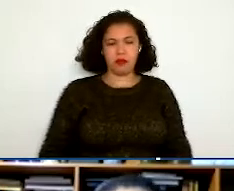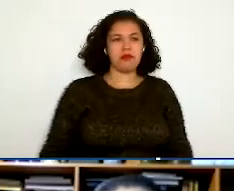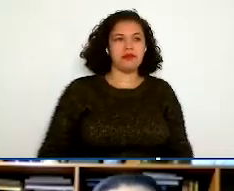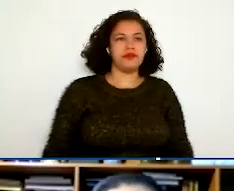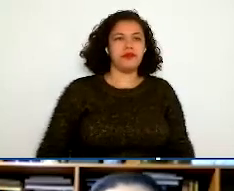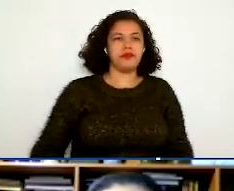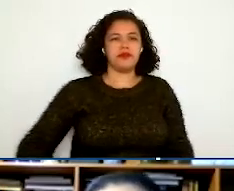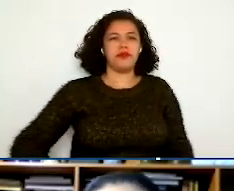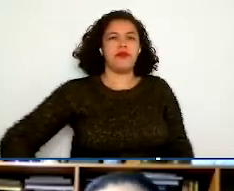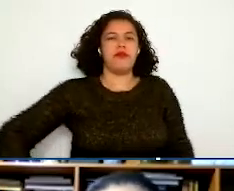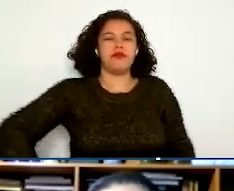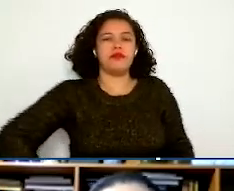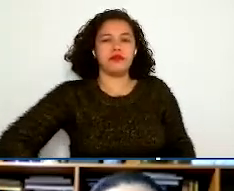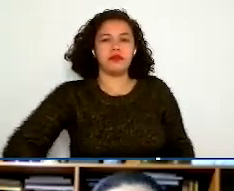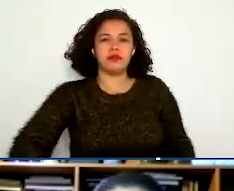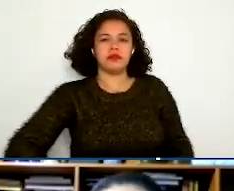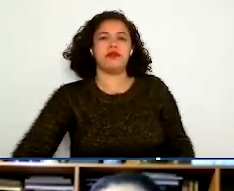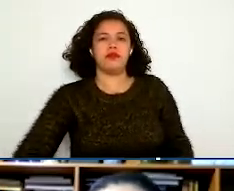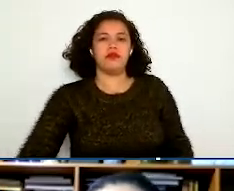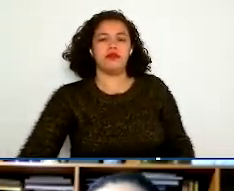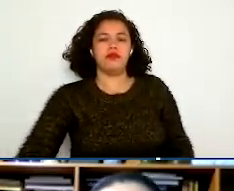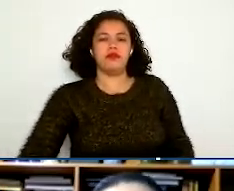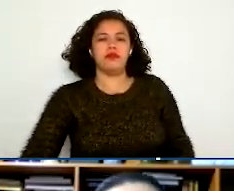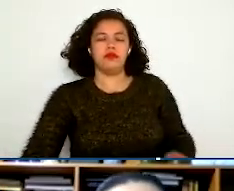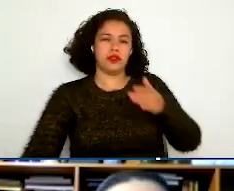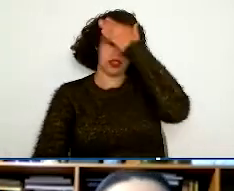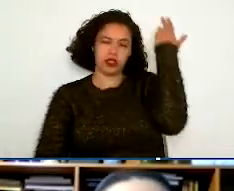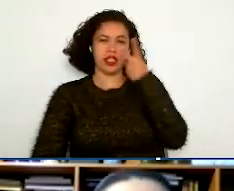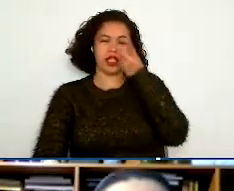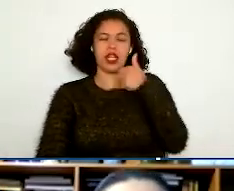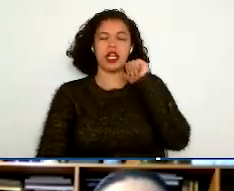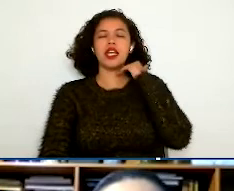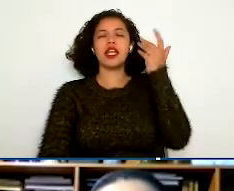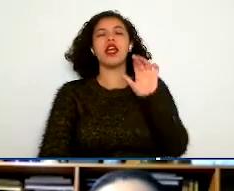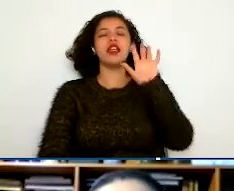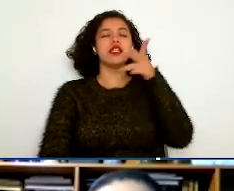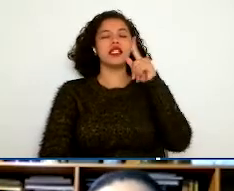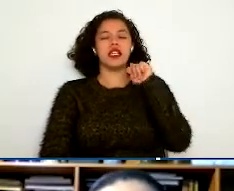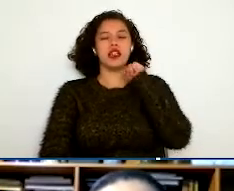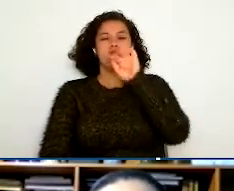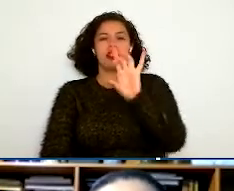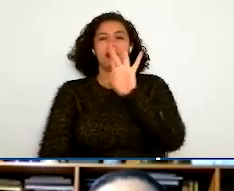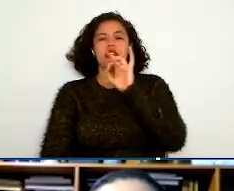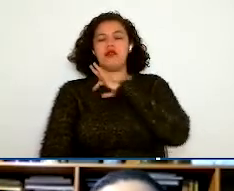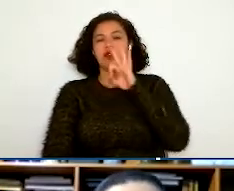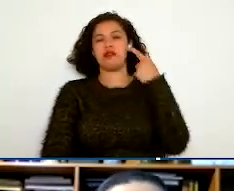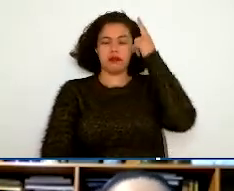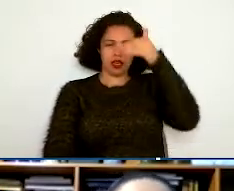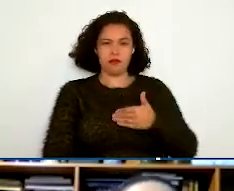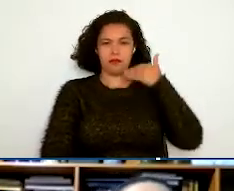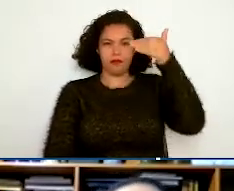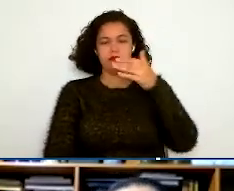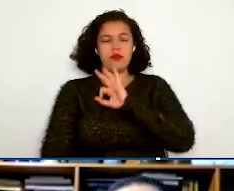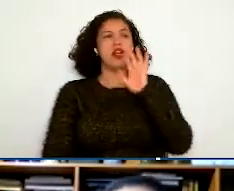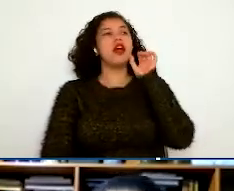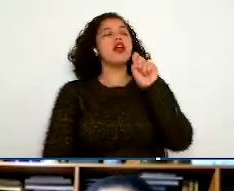alguien más quiera comentar, pero bueno, también puede escribir sus comentarios en el chat para ir avanzando un poco. Y en efecto, un